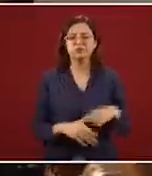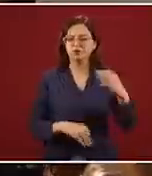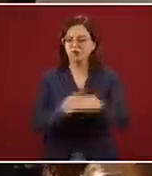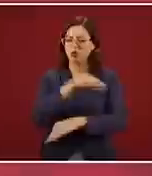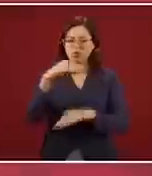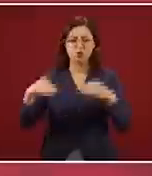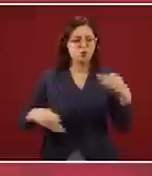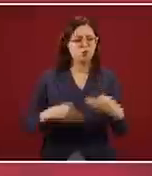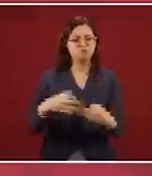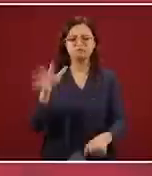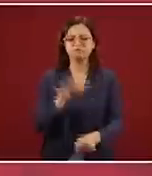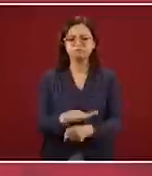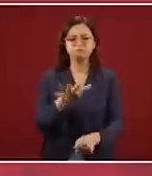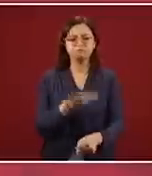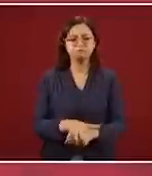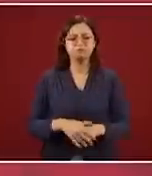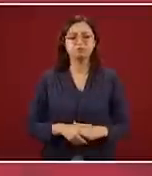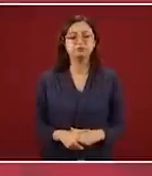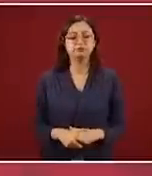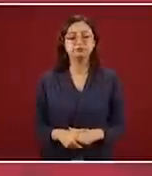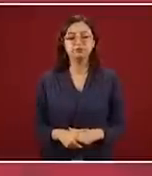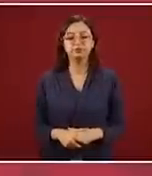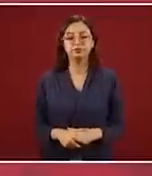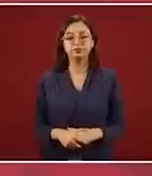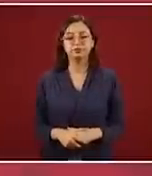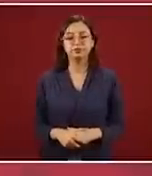todo. Y vamos a ir